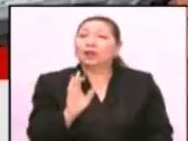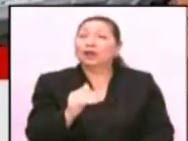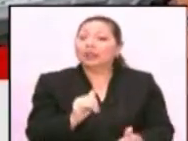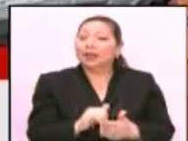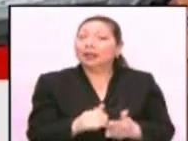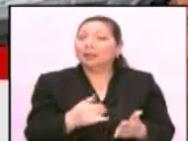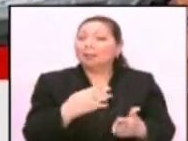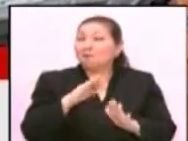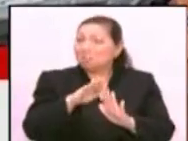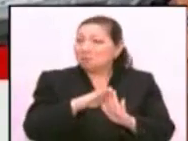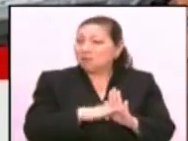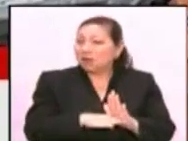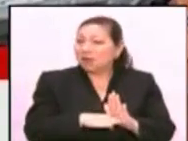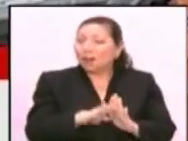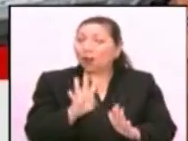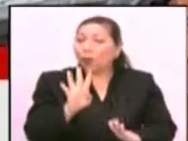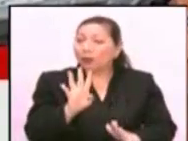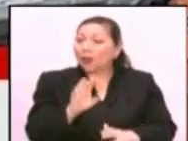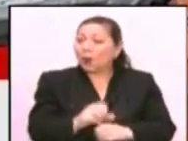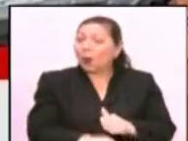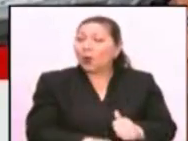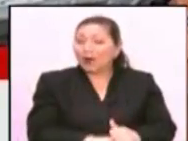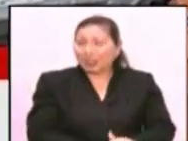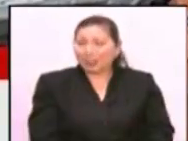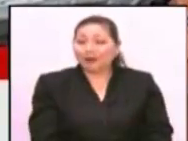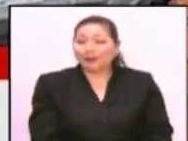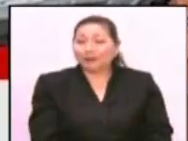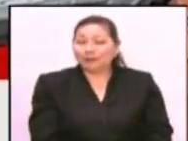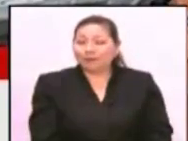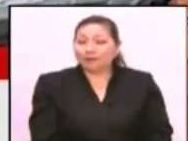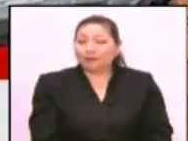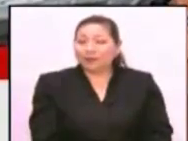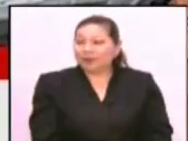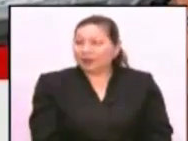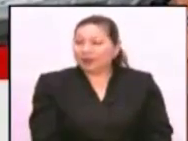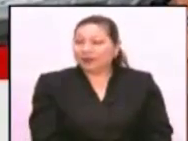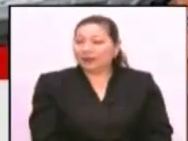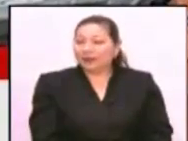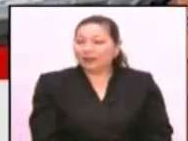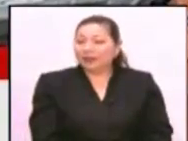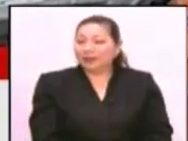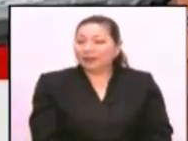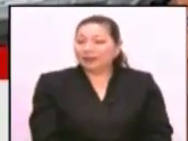internos que tienen penas menores a 4 años. Pasemos.